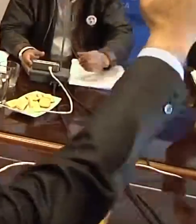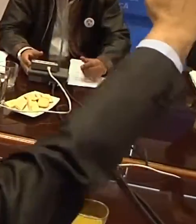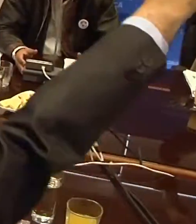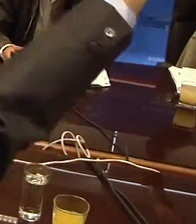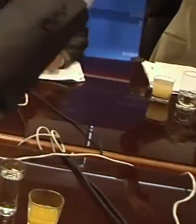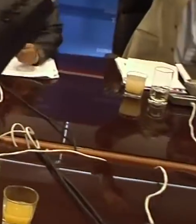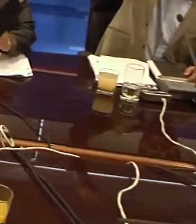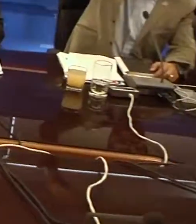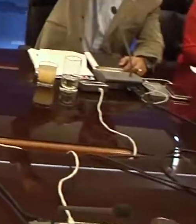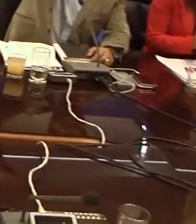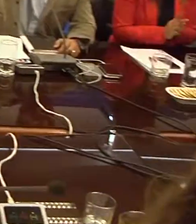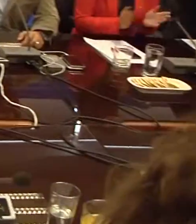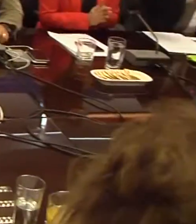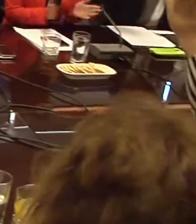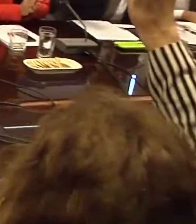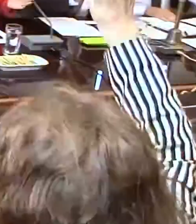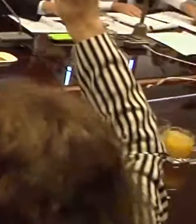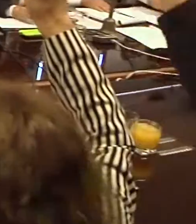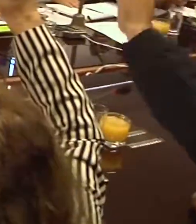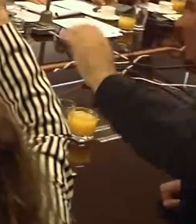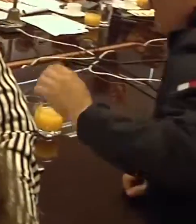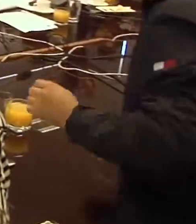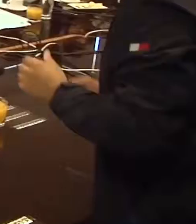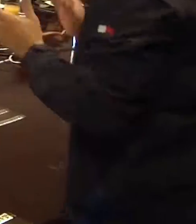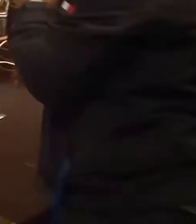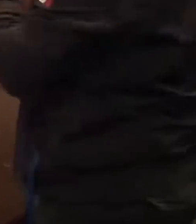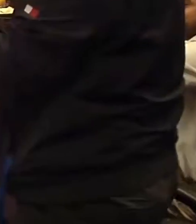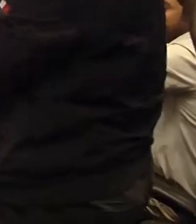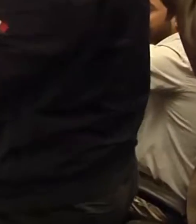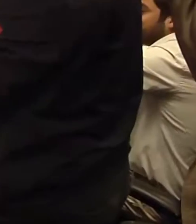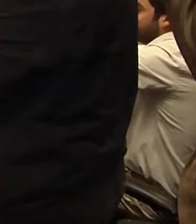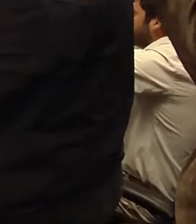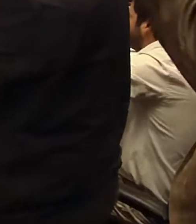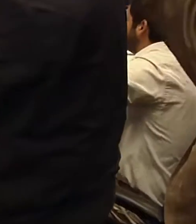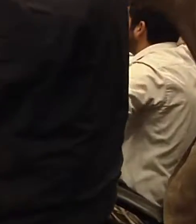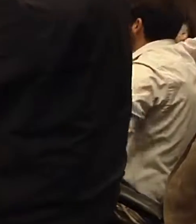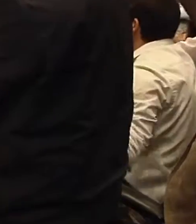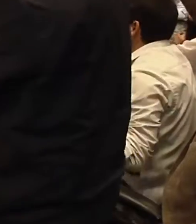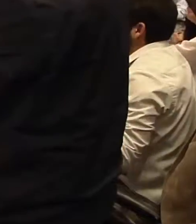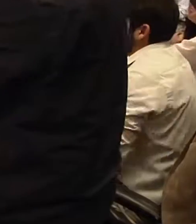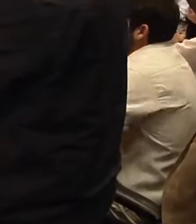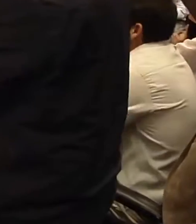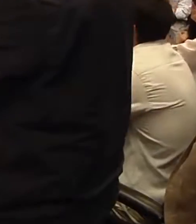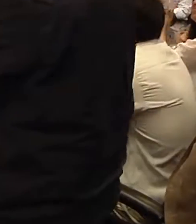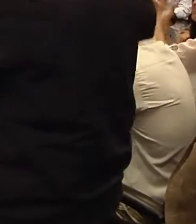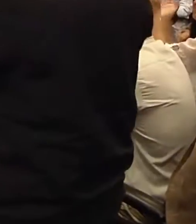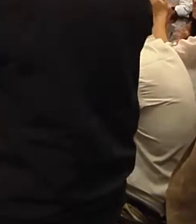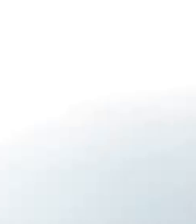Gracias.